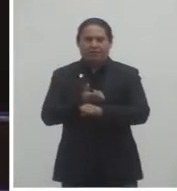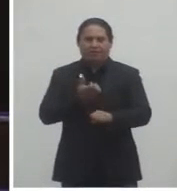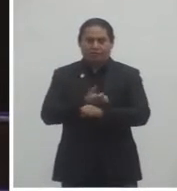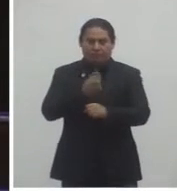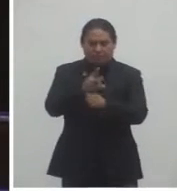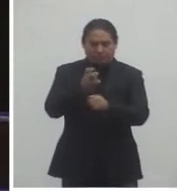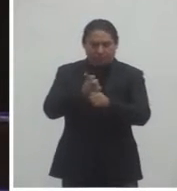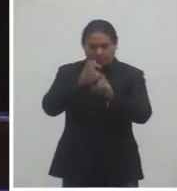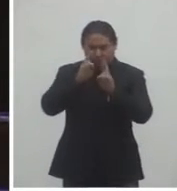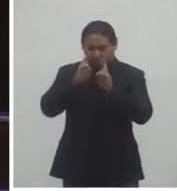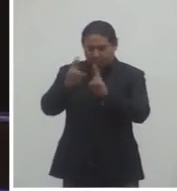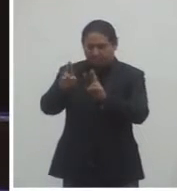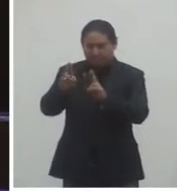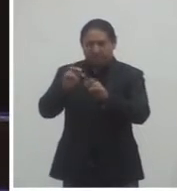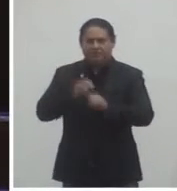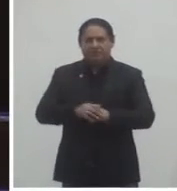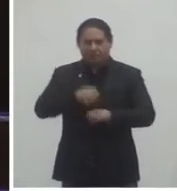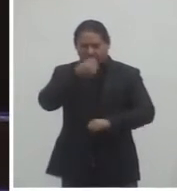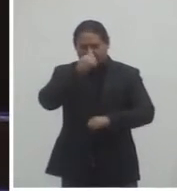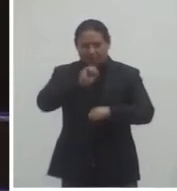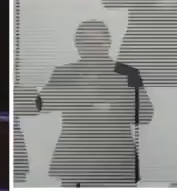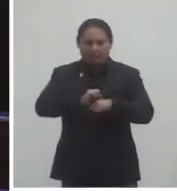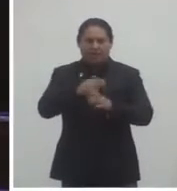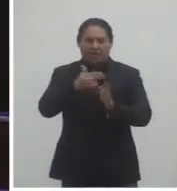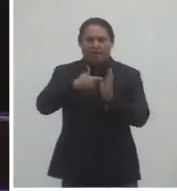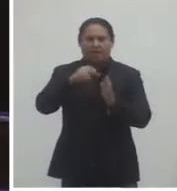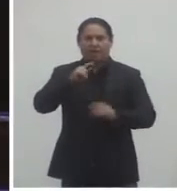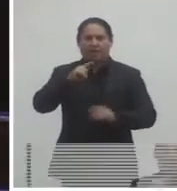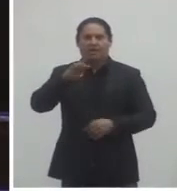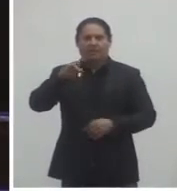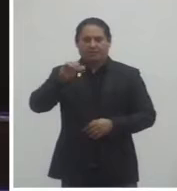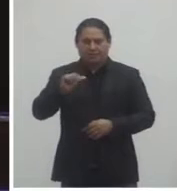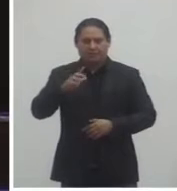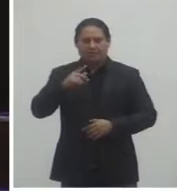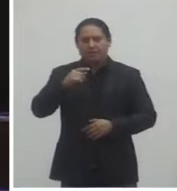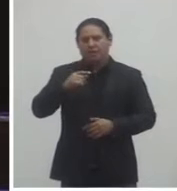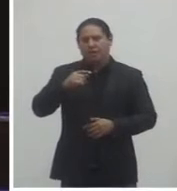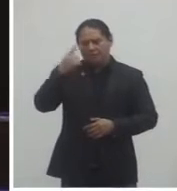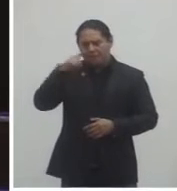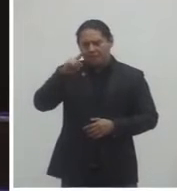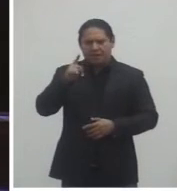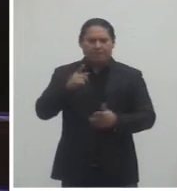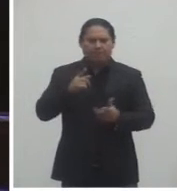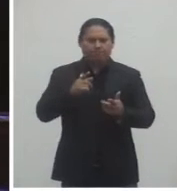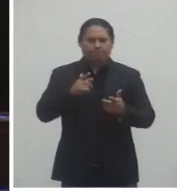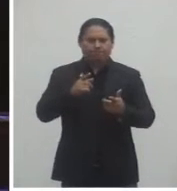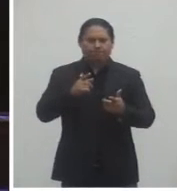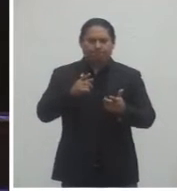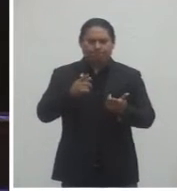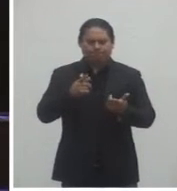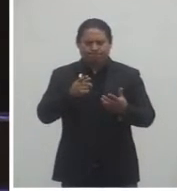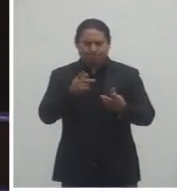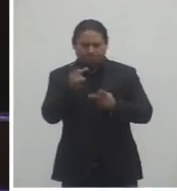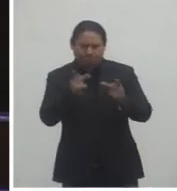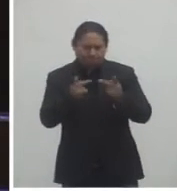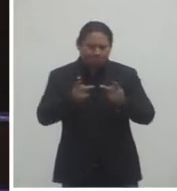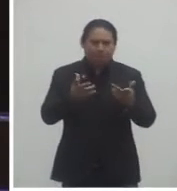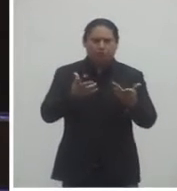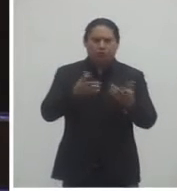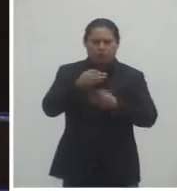exhorta respetuosamente a la Secretaría de Hacienda y Crédito Público a programar en el presupuesto para el ejercicio